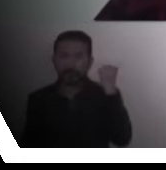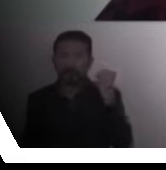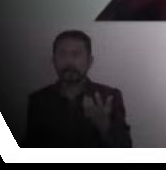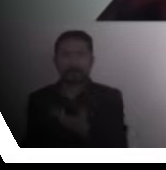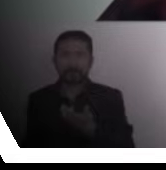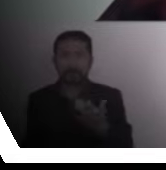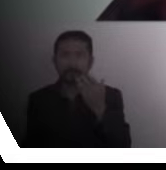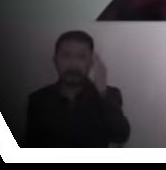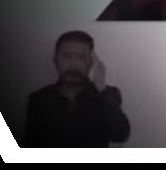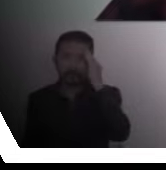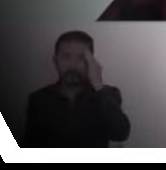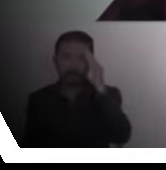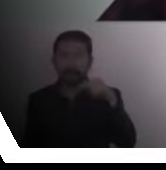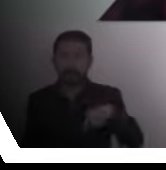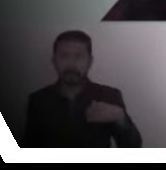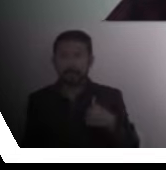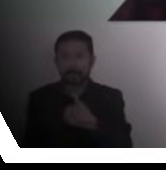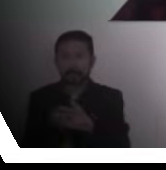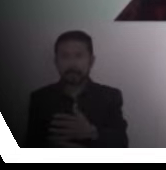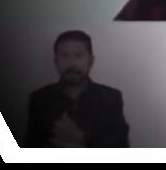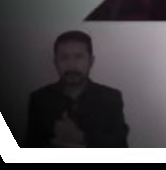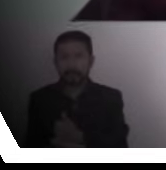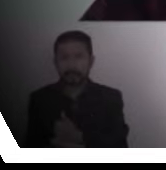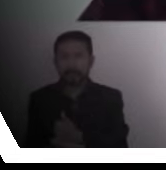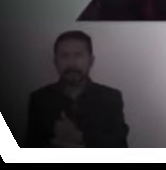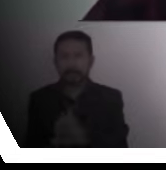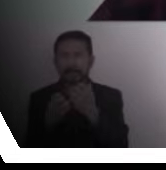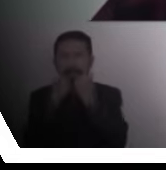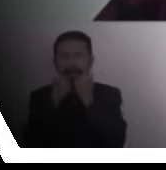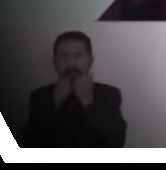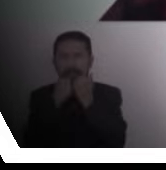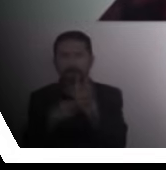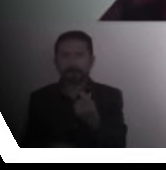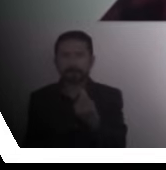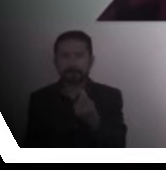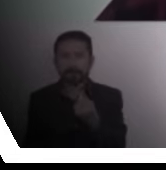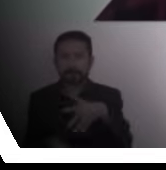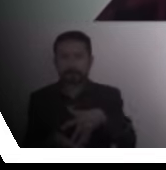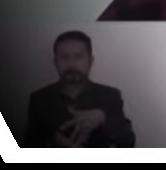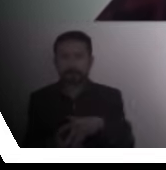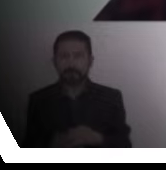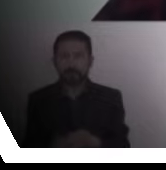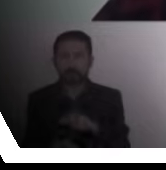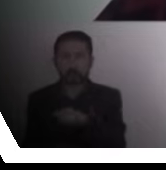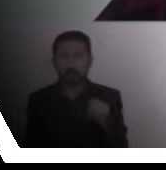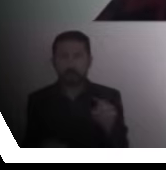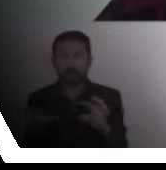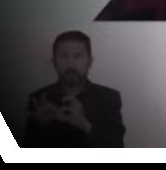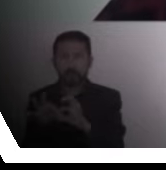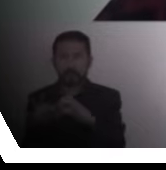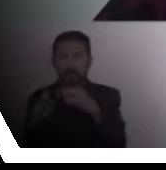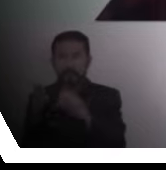gente sepa que ahora desde el Ministerio de Hacienda se están cuidando los recursos públicos al final ustedes constitucionalmente